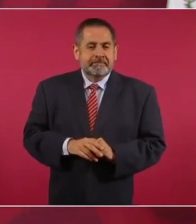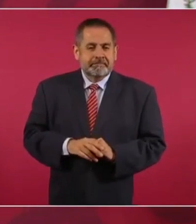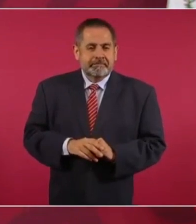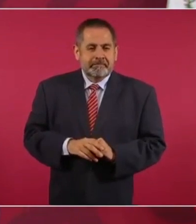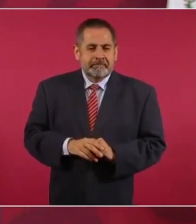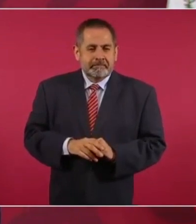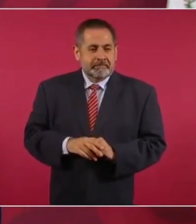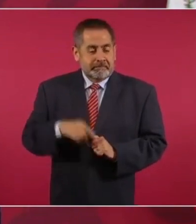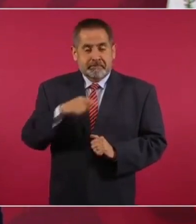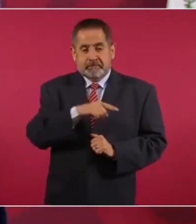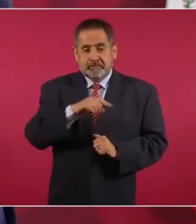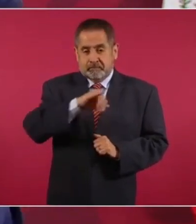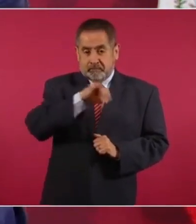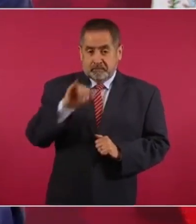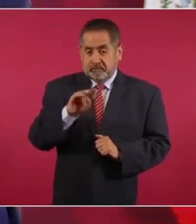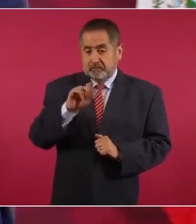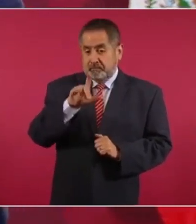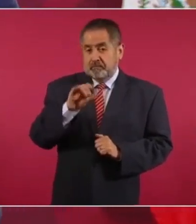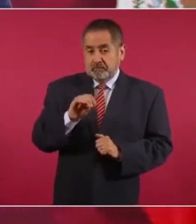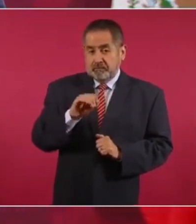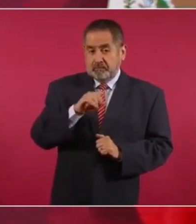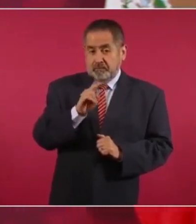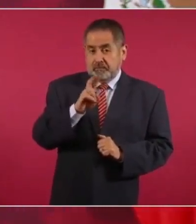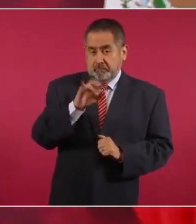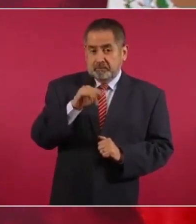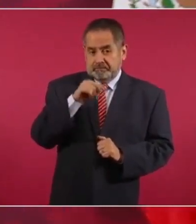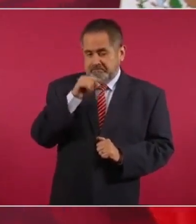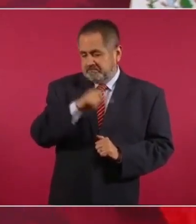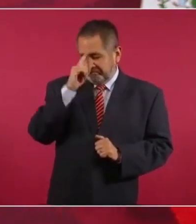Por él, por Julio,